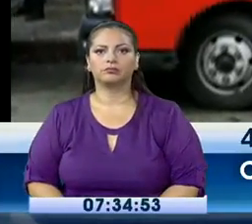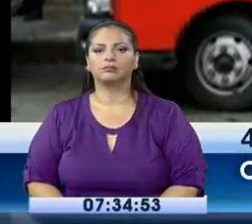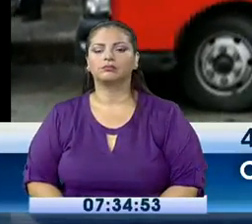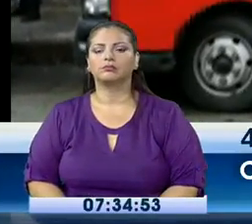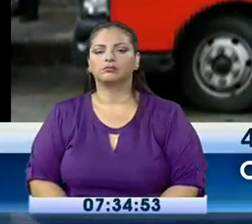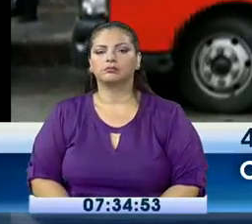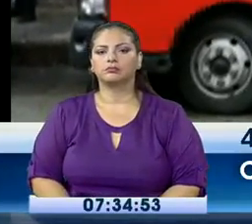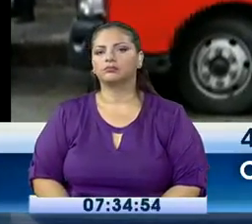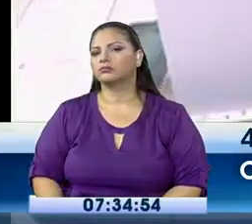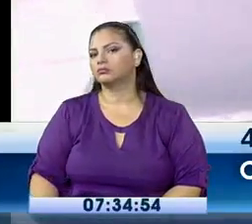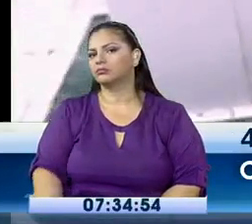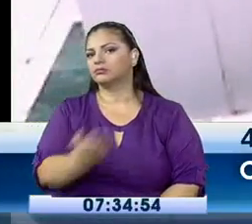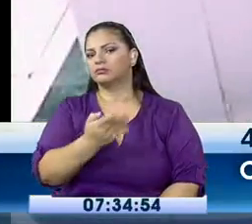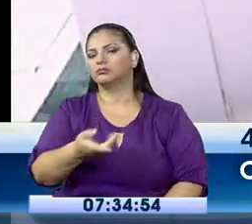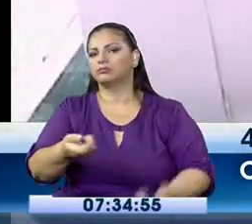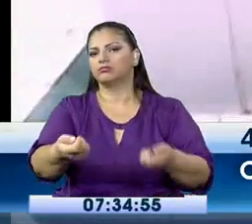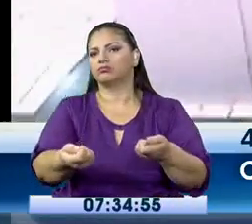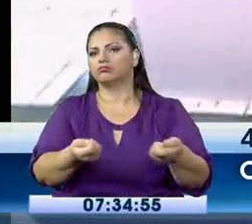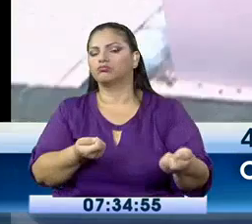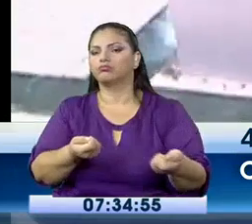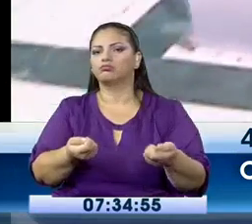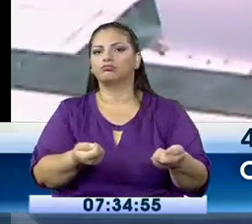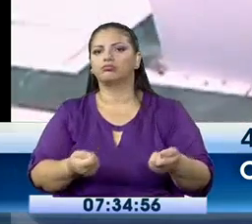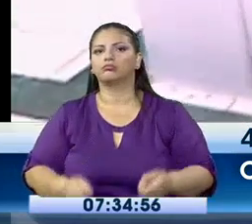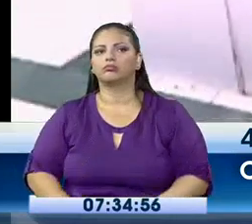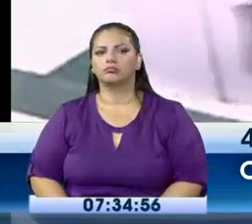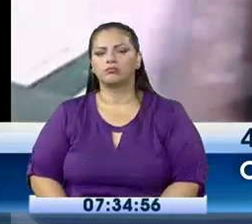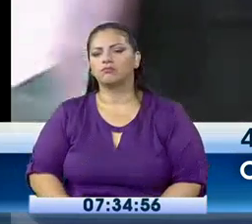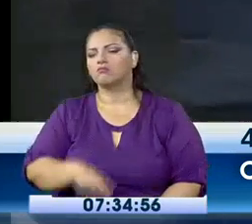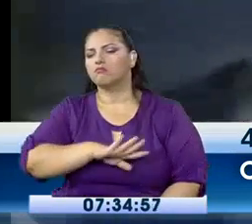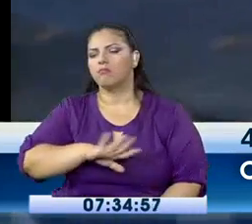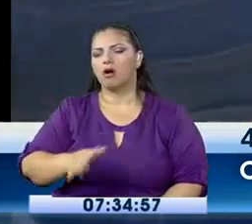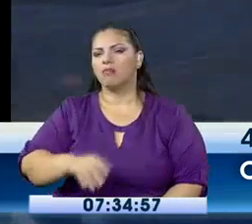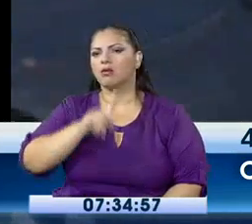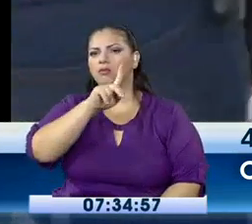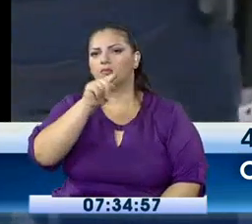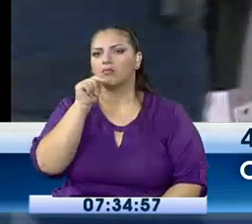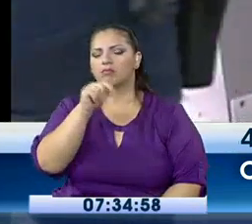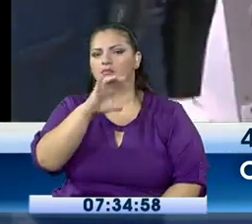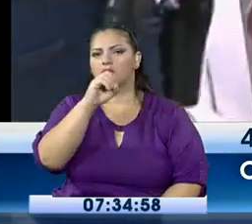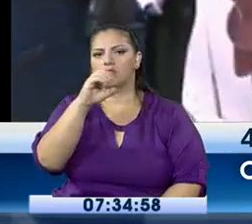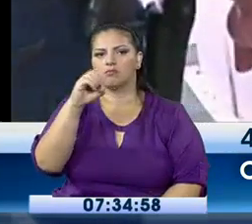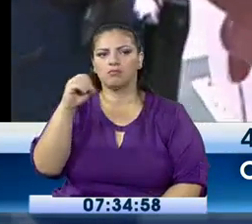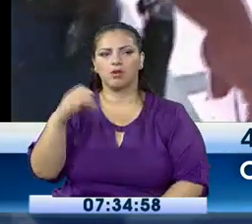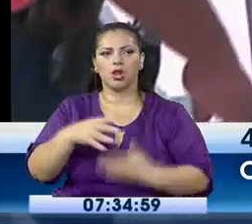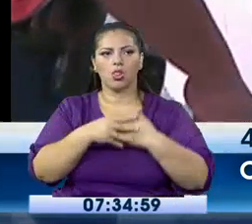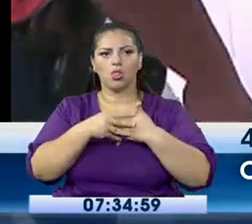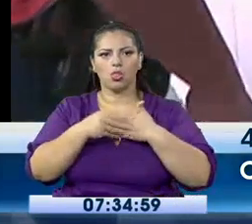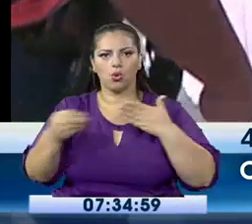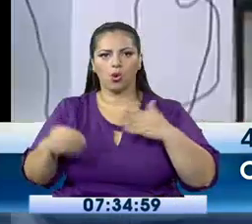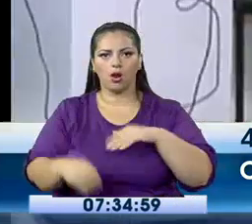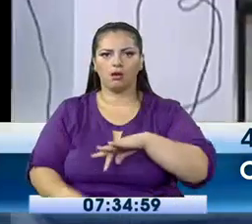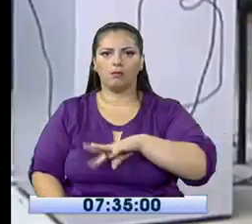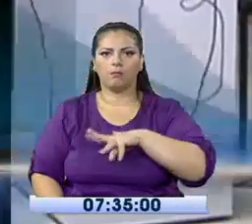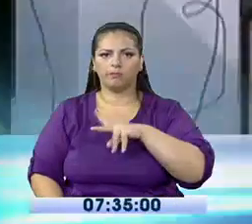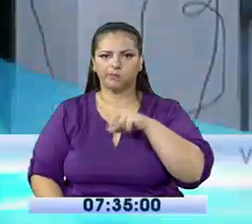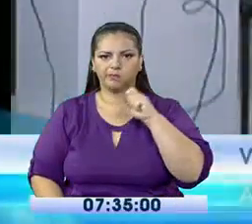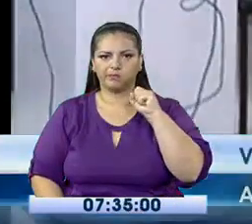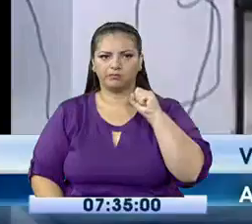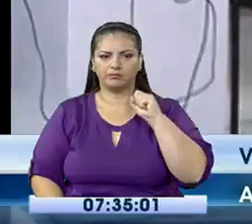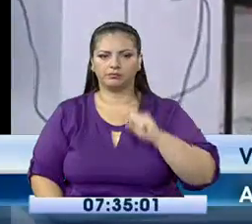repartidor de productos, es el robo aproximadamente de unos $1,000 que se procedieron a robar, producto de lo que